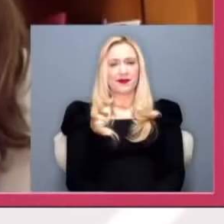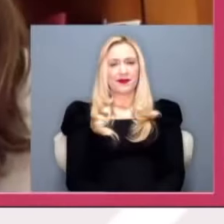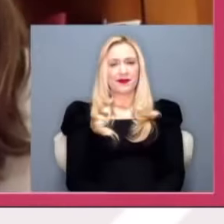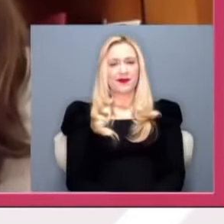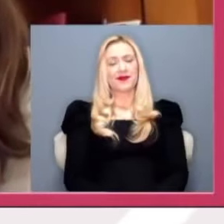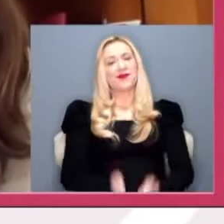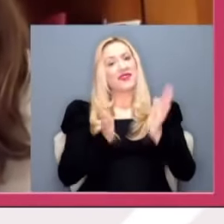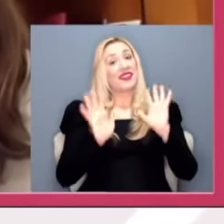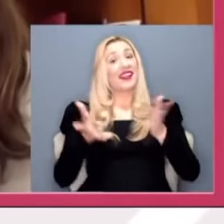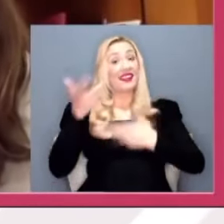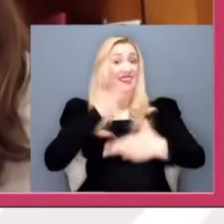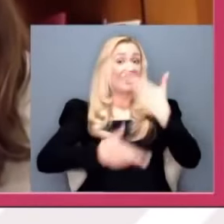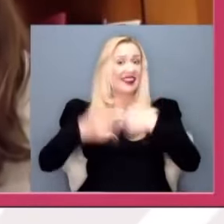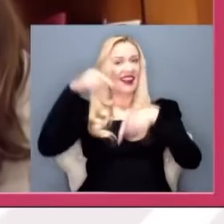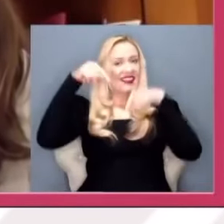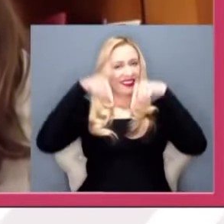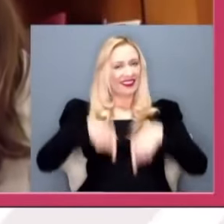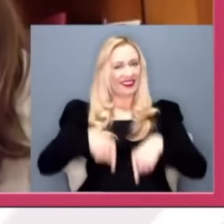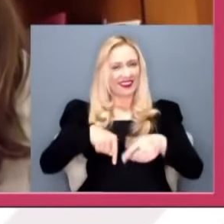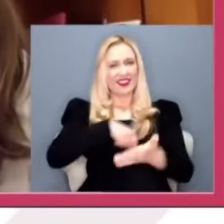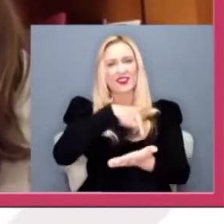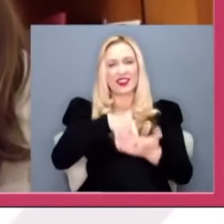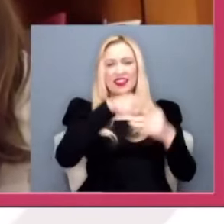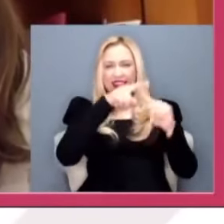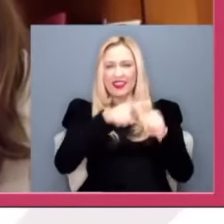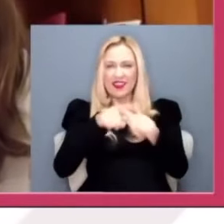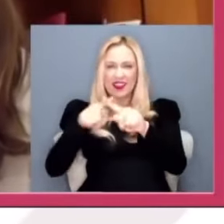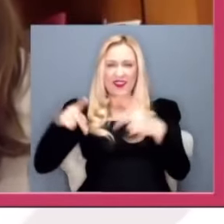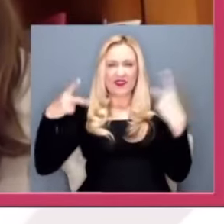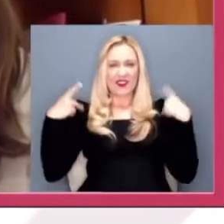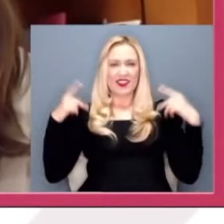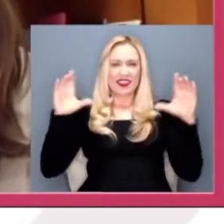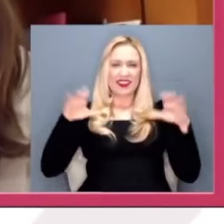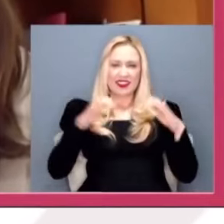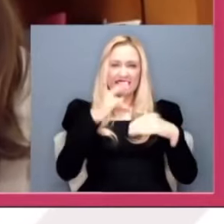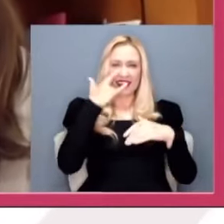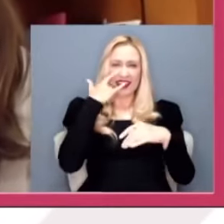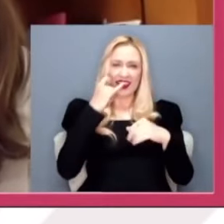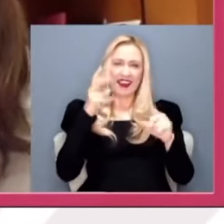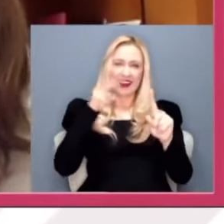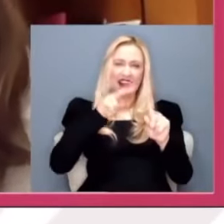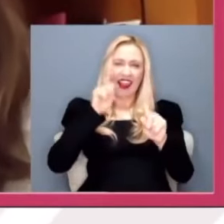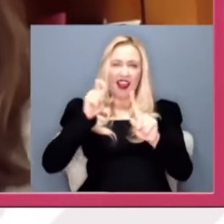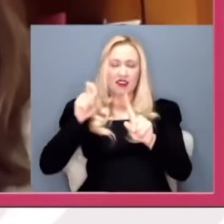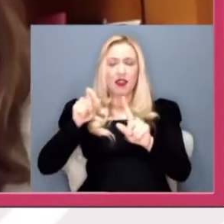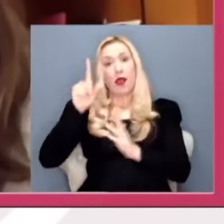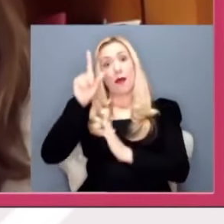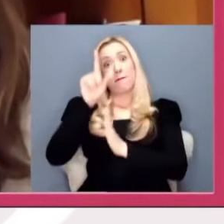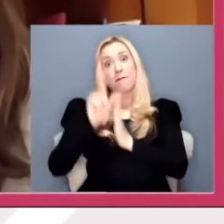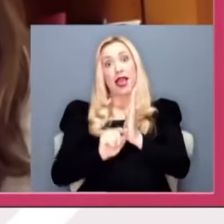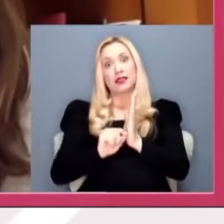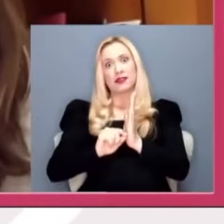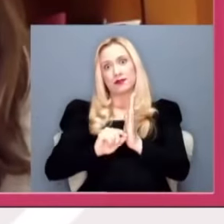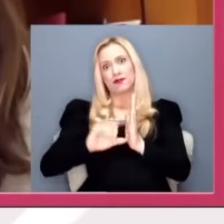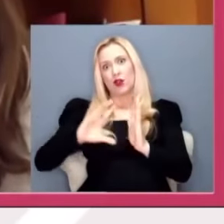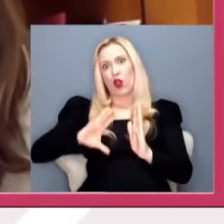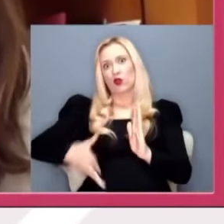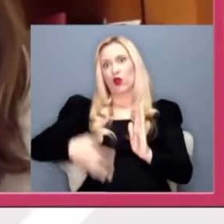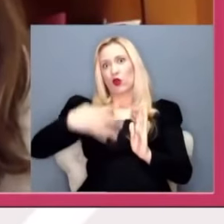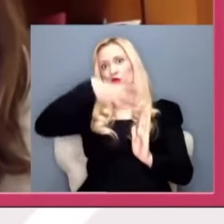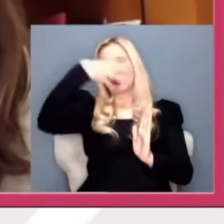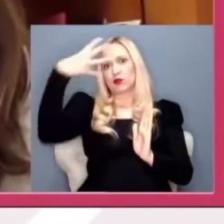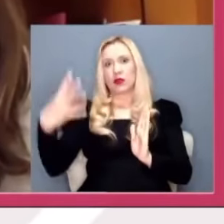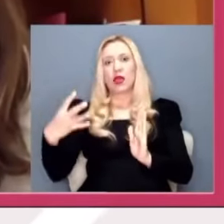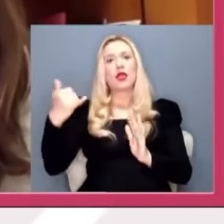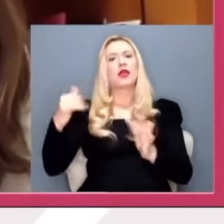Pues estamos de vuelta aquí en Espacio Diverso en el mes del orgullo y estamos hablando sobre la marcha LGBTTI